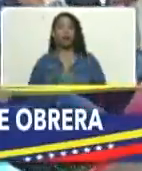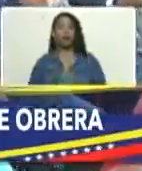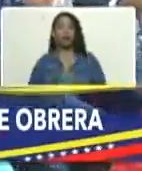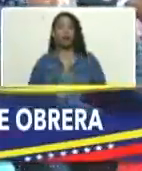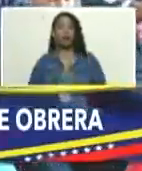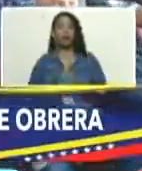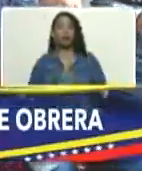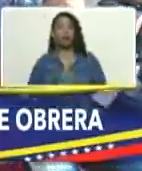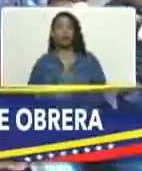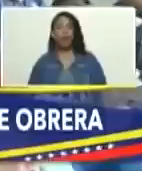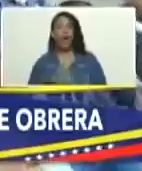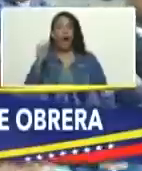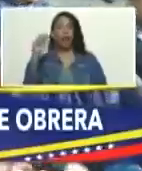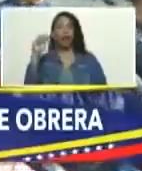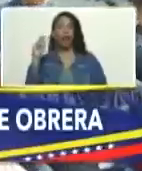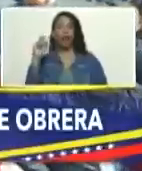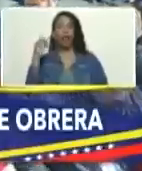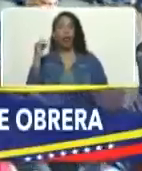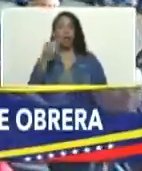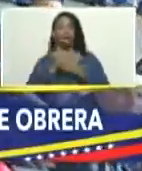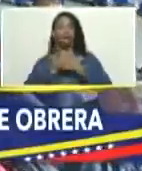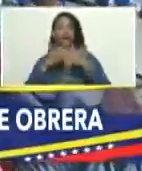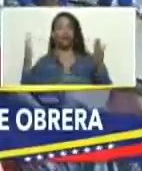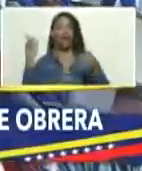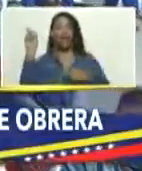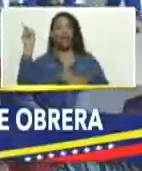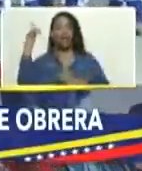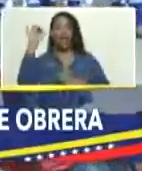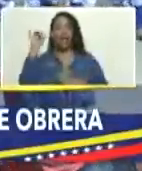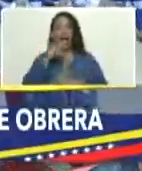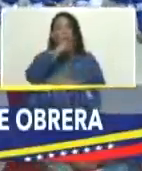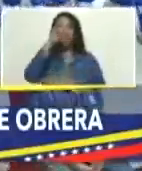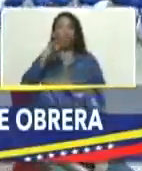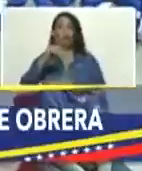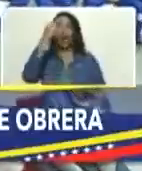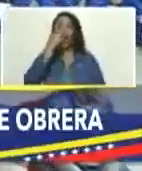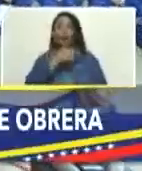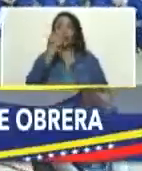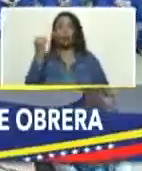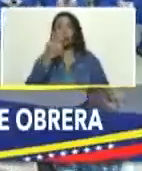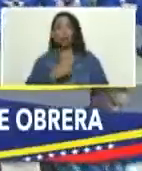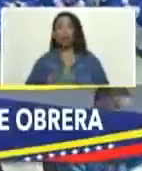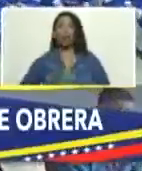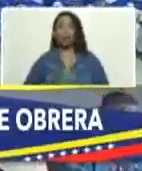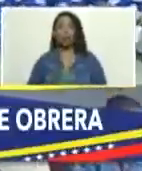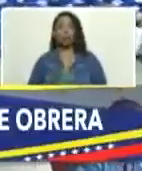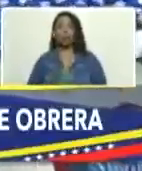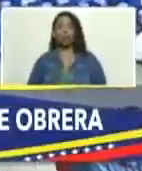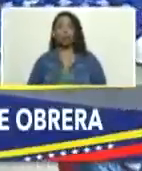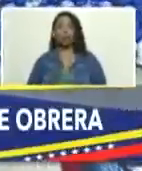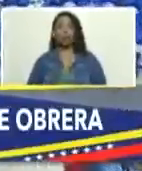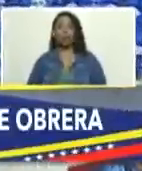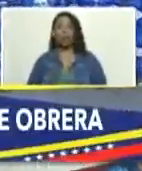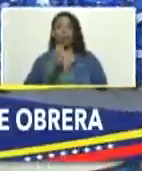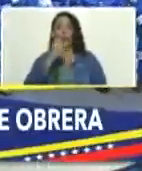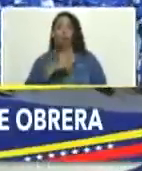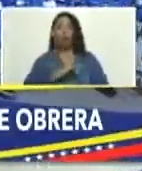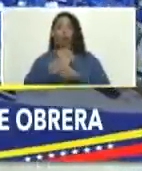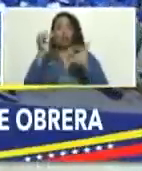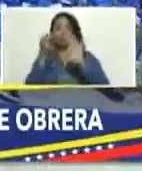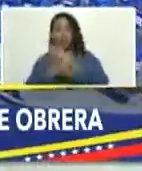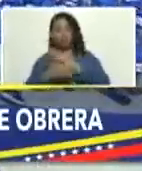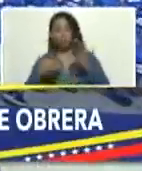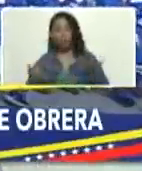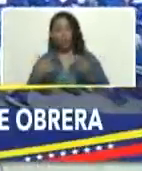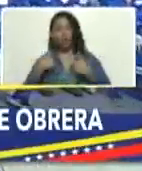Antonio Lugo, nuestra solidaridad se encuentra por allá en el Zulia con unos compromisos, presidente. Bueno, presidente, en fin,